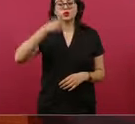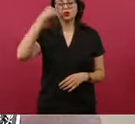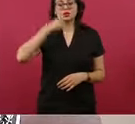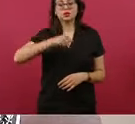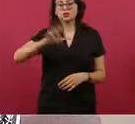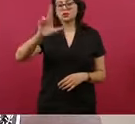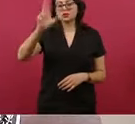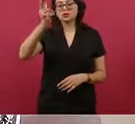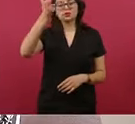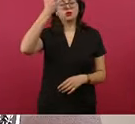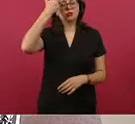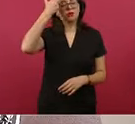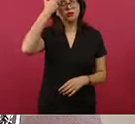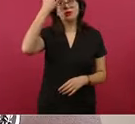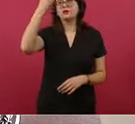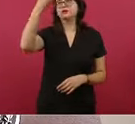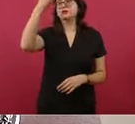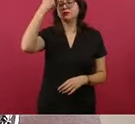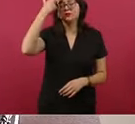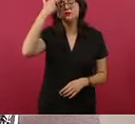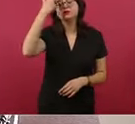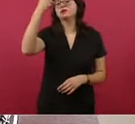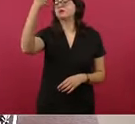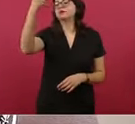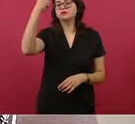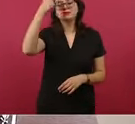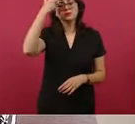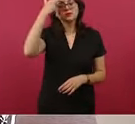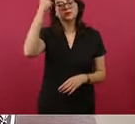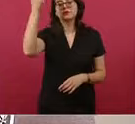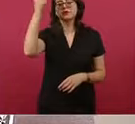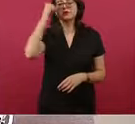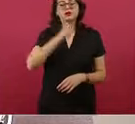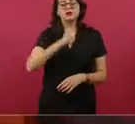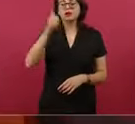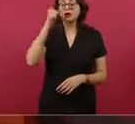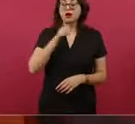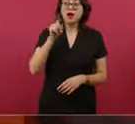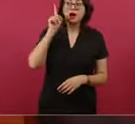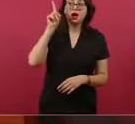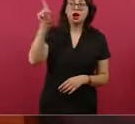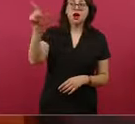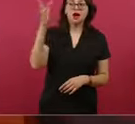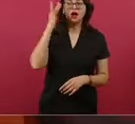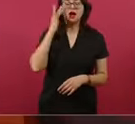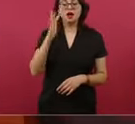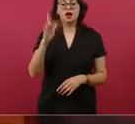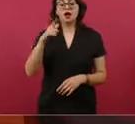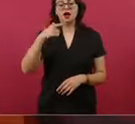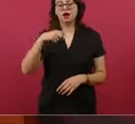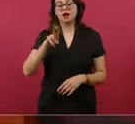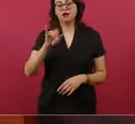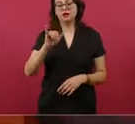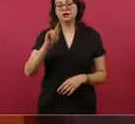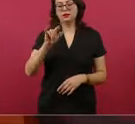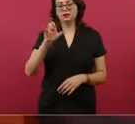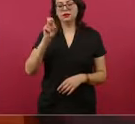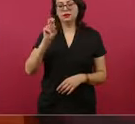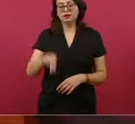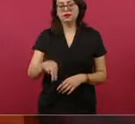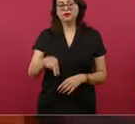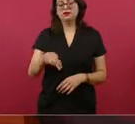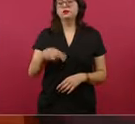San Quintín, un maestro poblano que se fue a San Quintín,